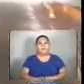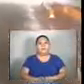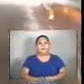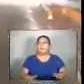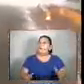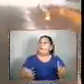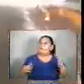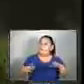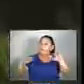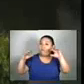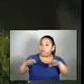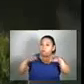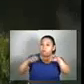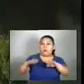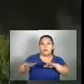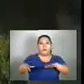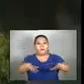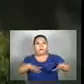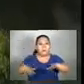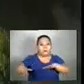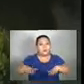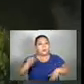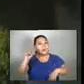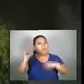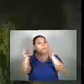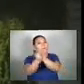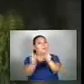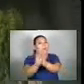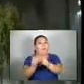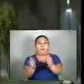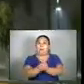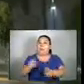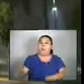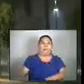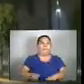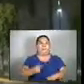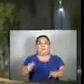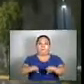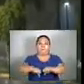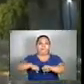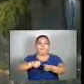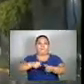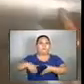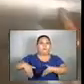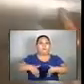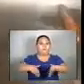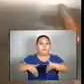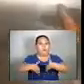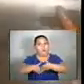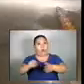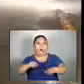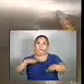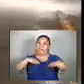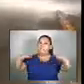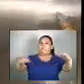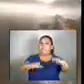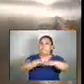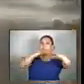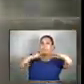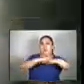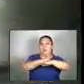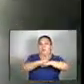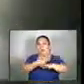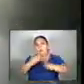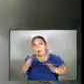Lluvias, sismos y otros fenómenos naturales aceleran la formación de este tipo de peligros en las calles y carreteras. La intervención